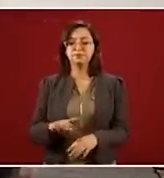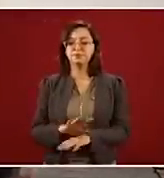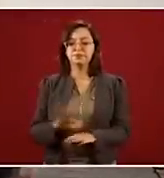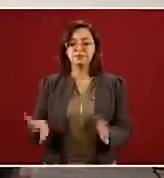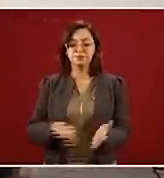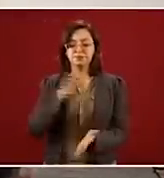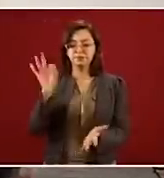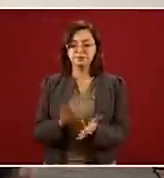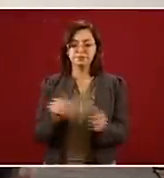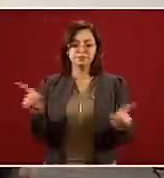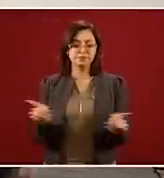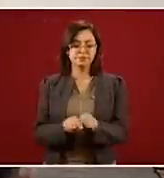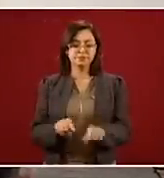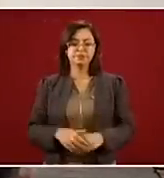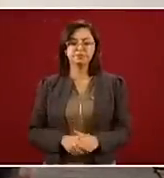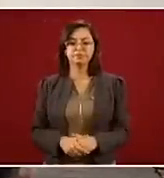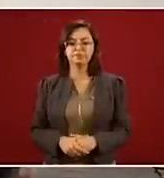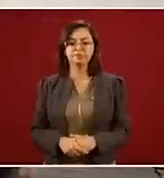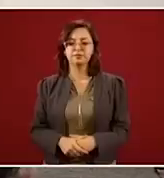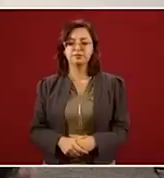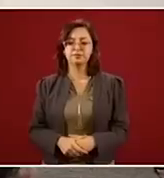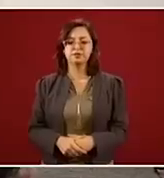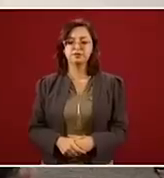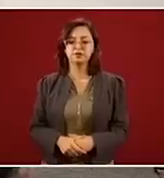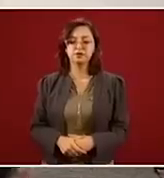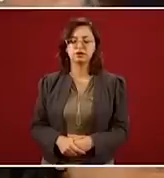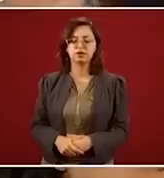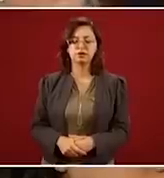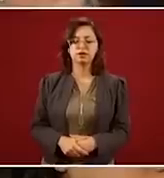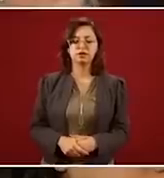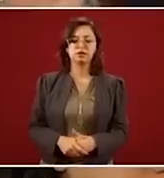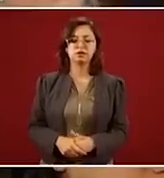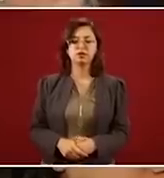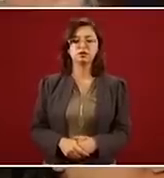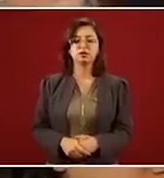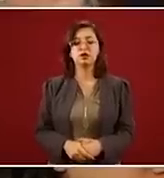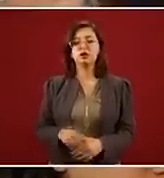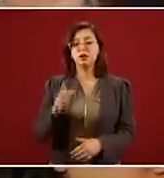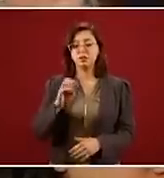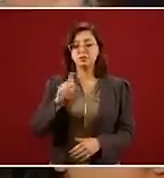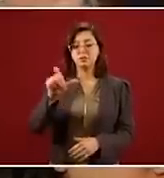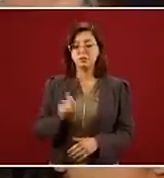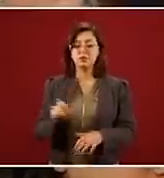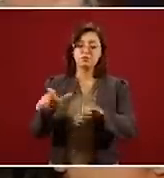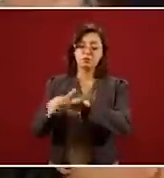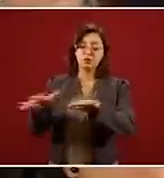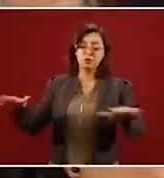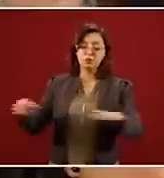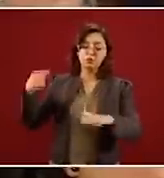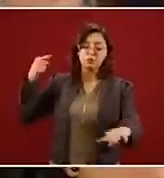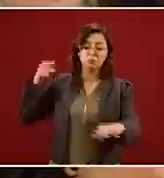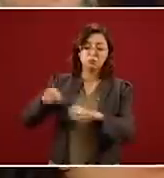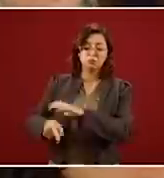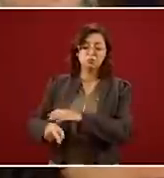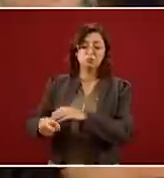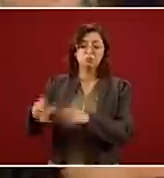ya, con claridad. Sí. Bueno, y quisiera saber si va a invertir Pemex en aguas profundas o solo se va a